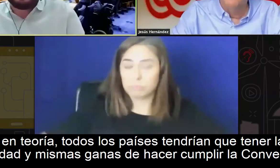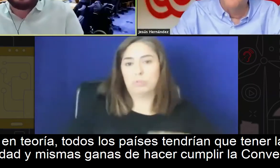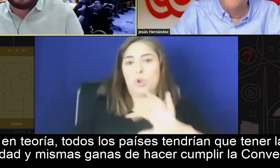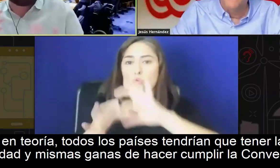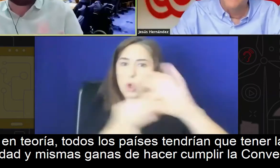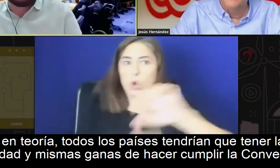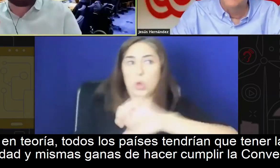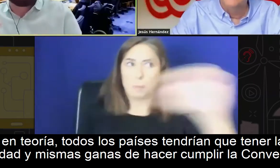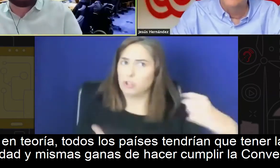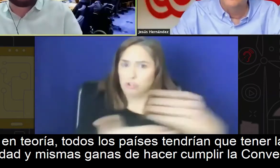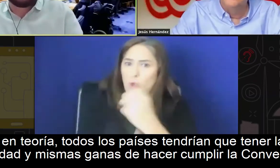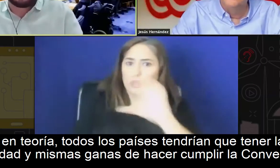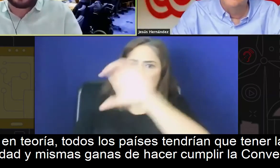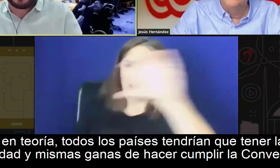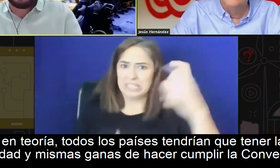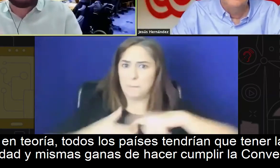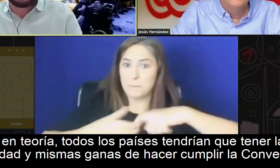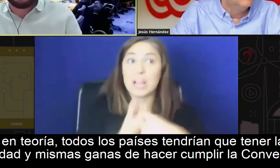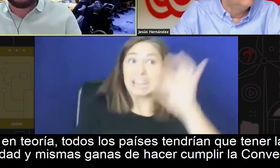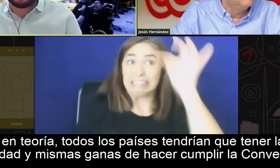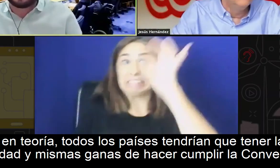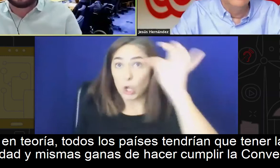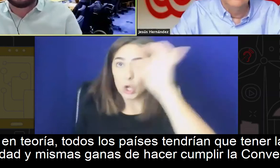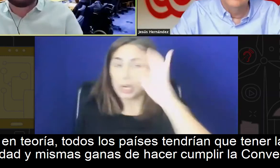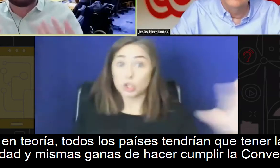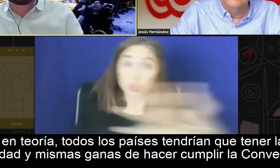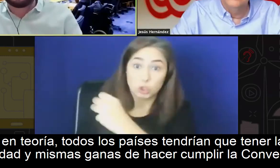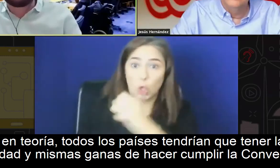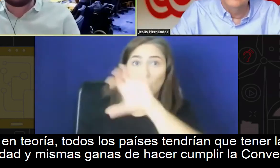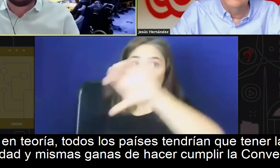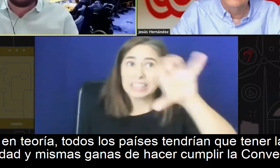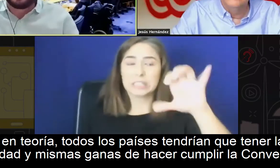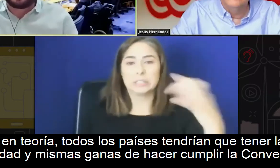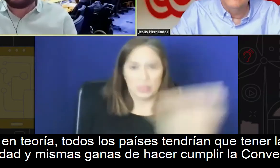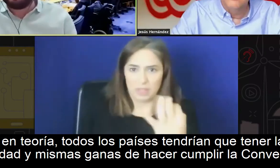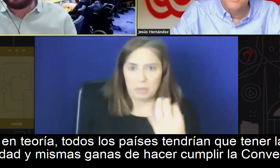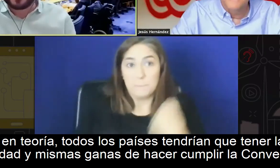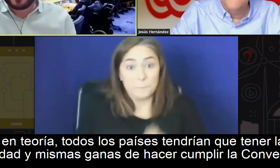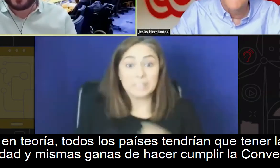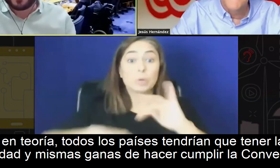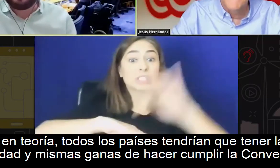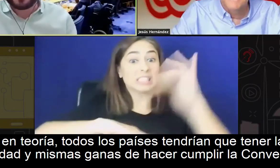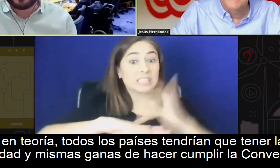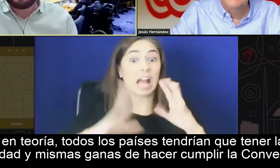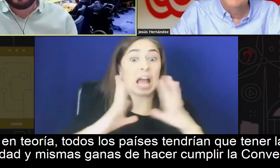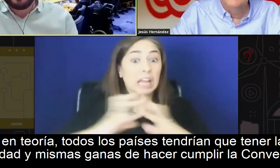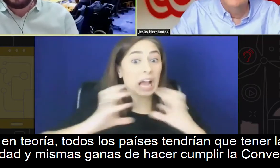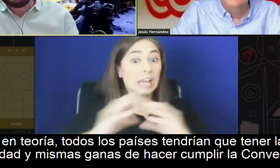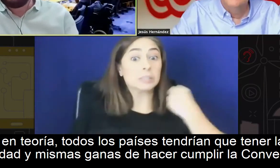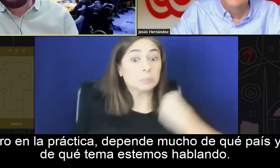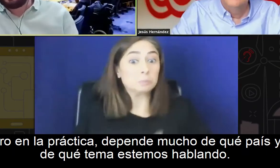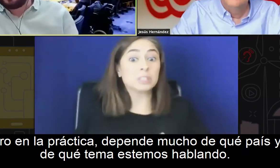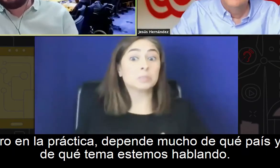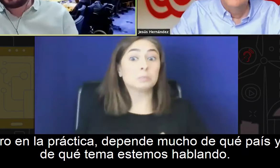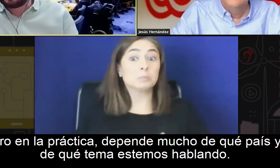teoría, sí, en teoría todos los países tendrían que tener la misma sensibilidad y las mismas ganas de hacer cumplir la convención.